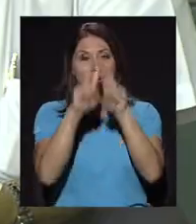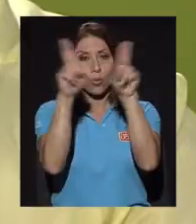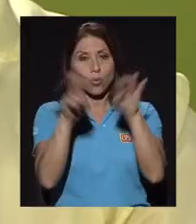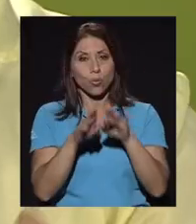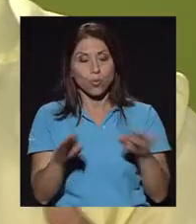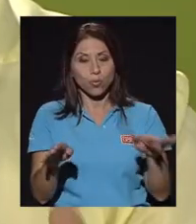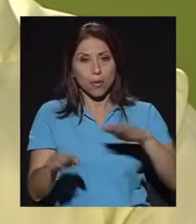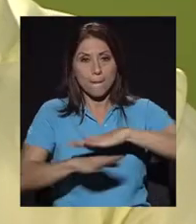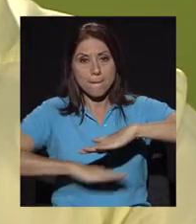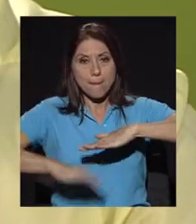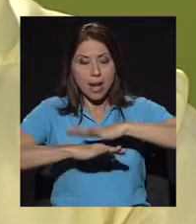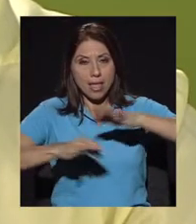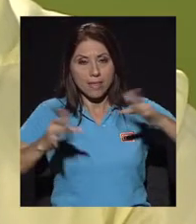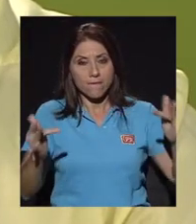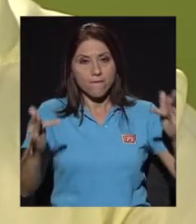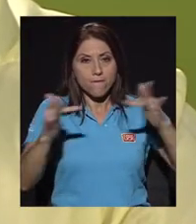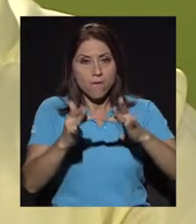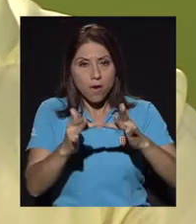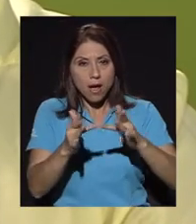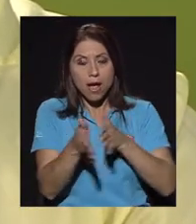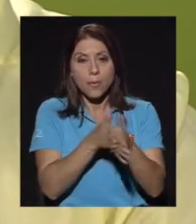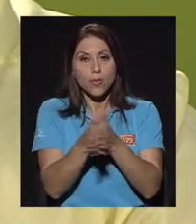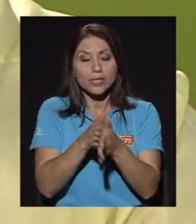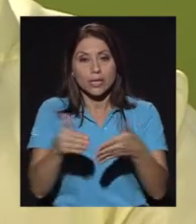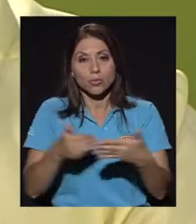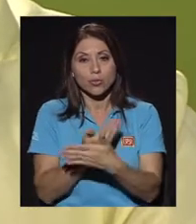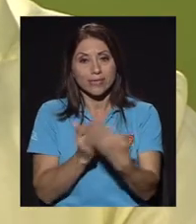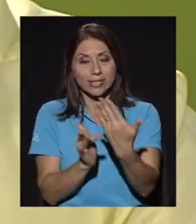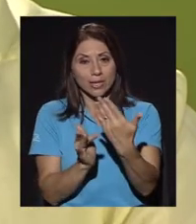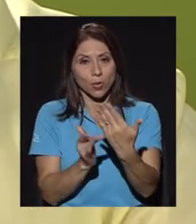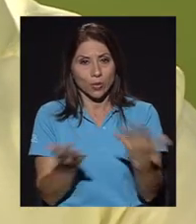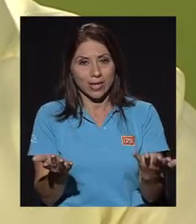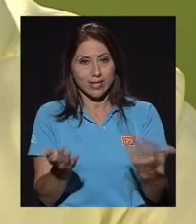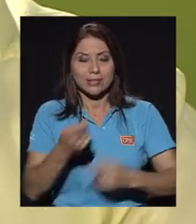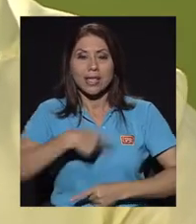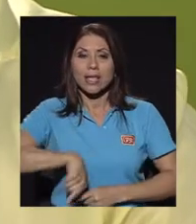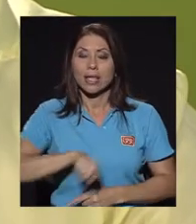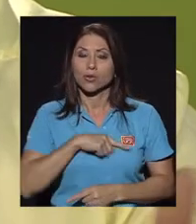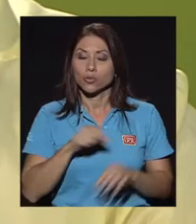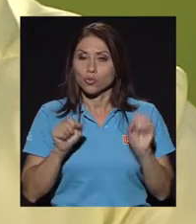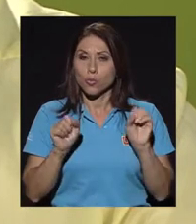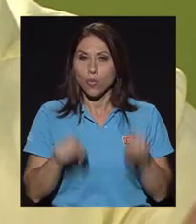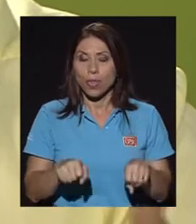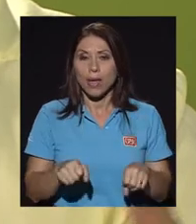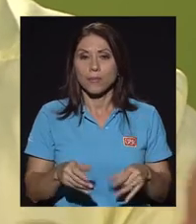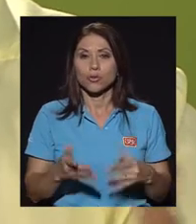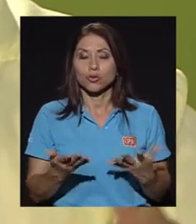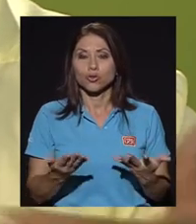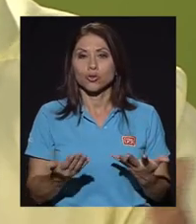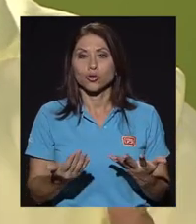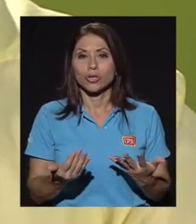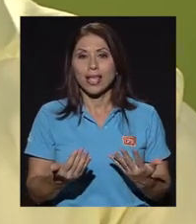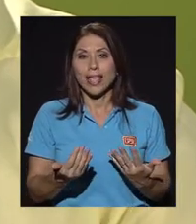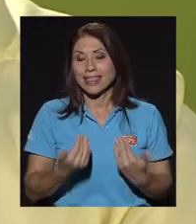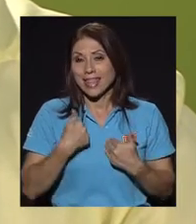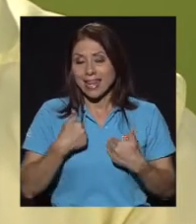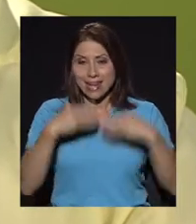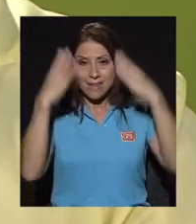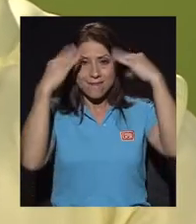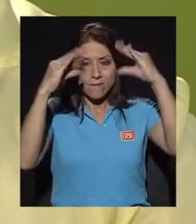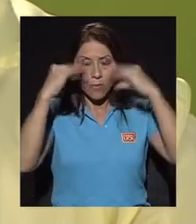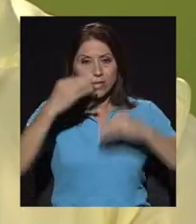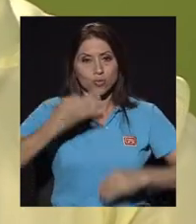virtual aprovechando las nuevas tecnologías, donde podamos para poder tener a diario